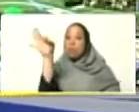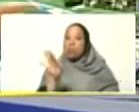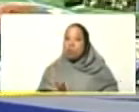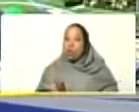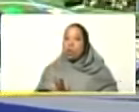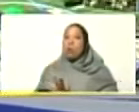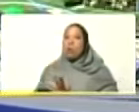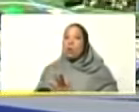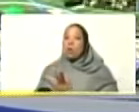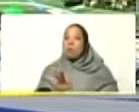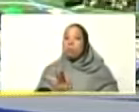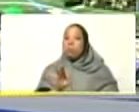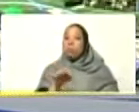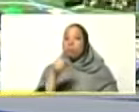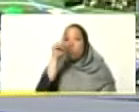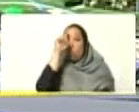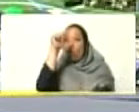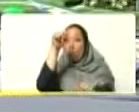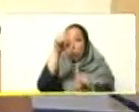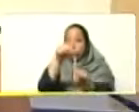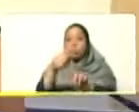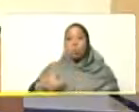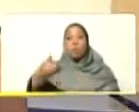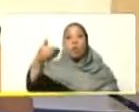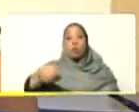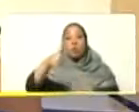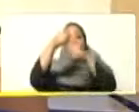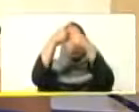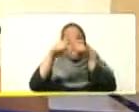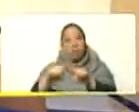de alto impacto. Así es, donde más de